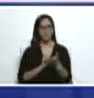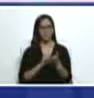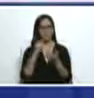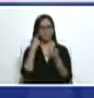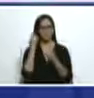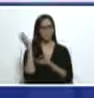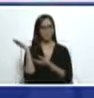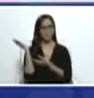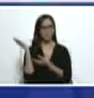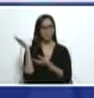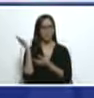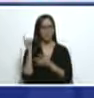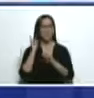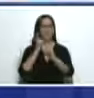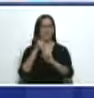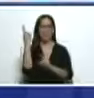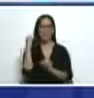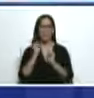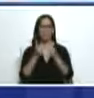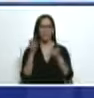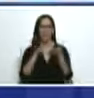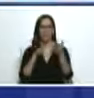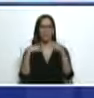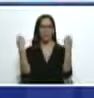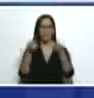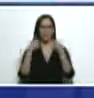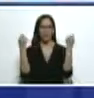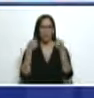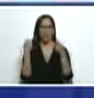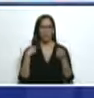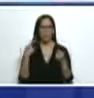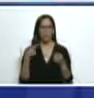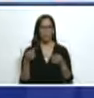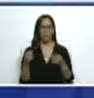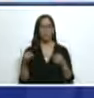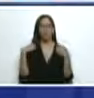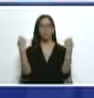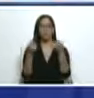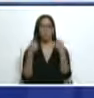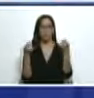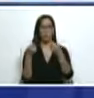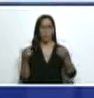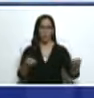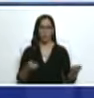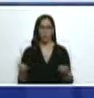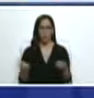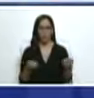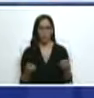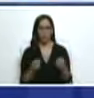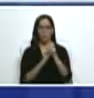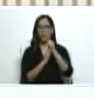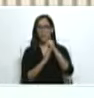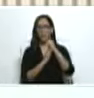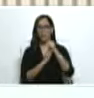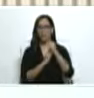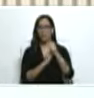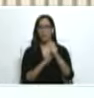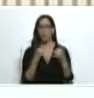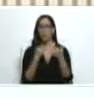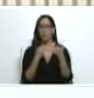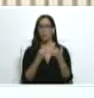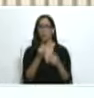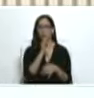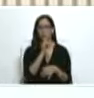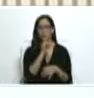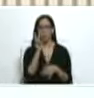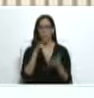ayer empecé a leer los periódicos. Mira, tengo aquí Correo del Orinoco, Líder, Últimas